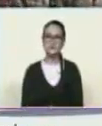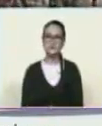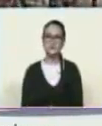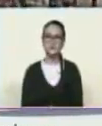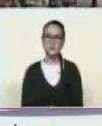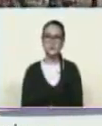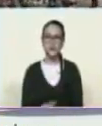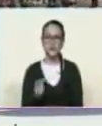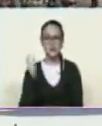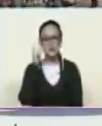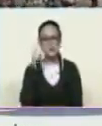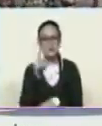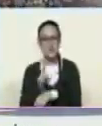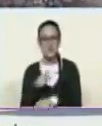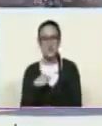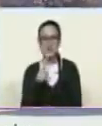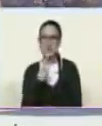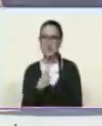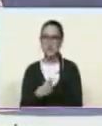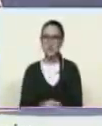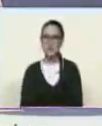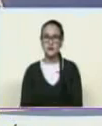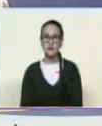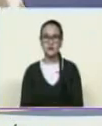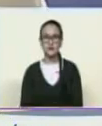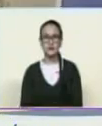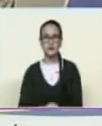porque hoy es el primer día,